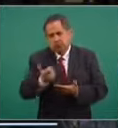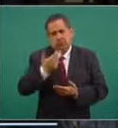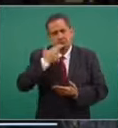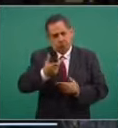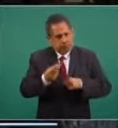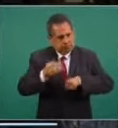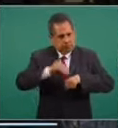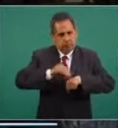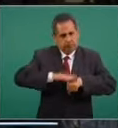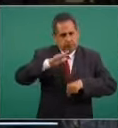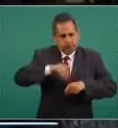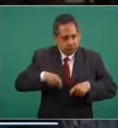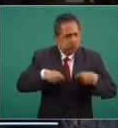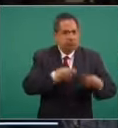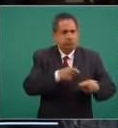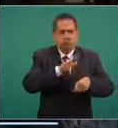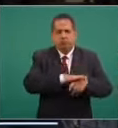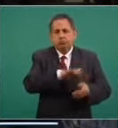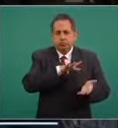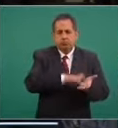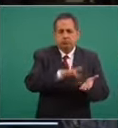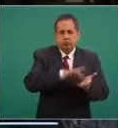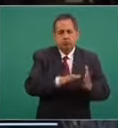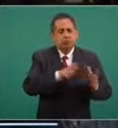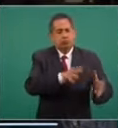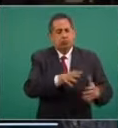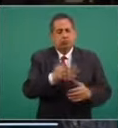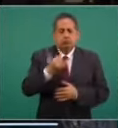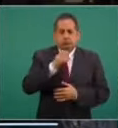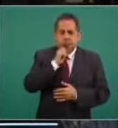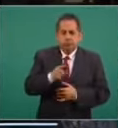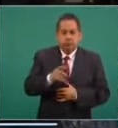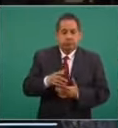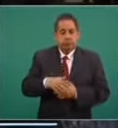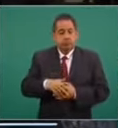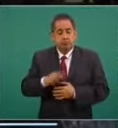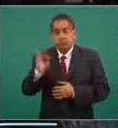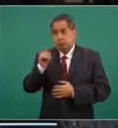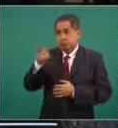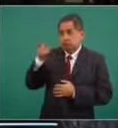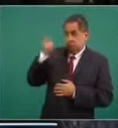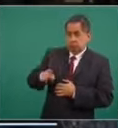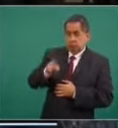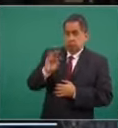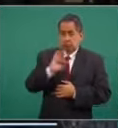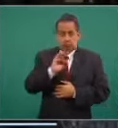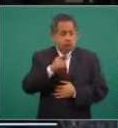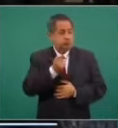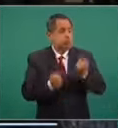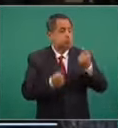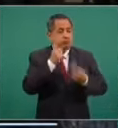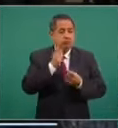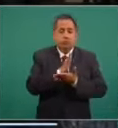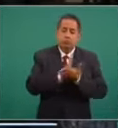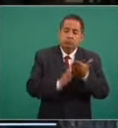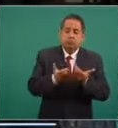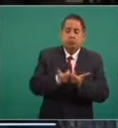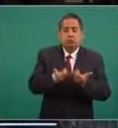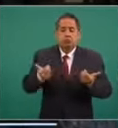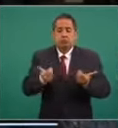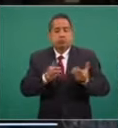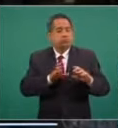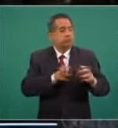más apoyo, digamos, y si es instrucción suya que algunos servidores de la Nación estén utilizando